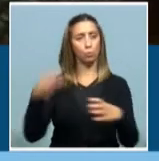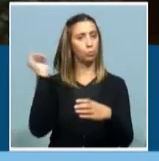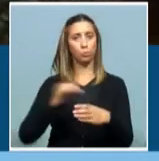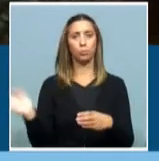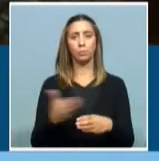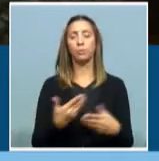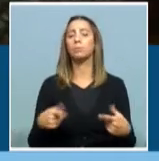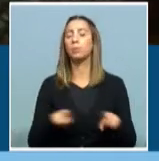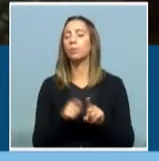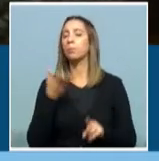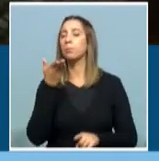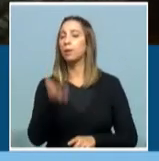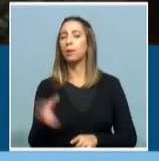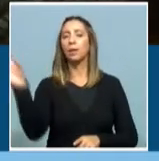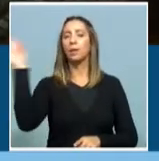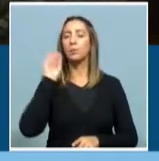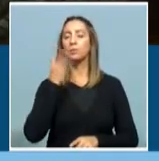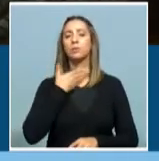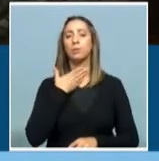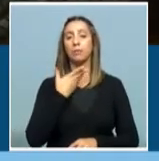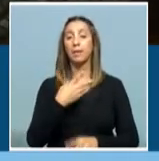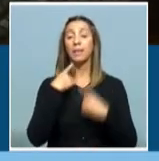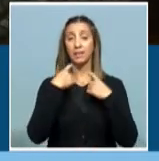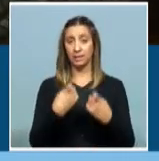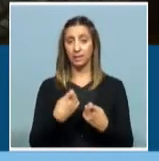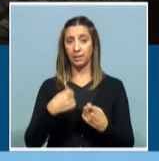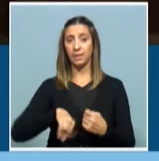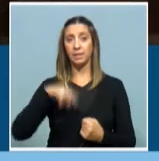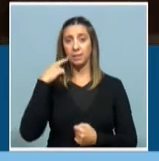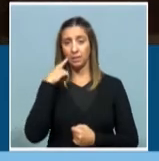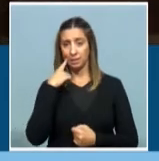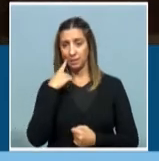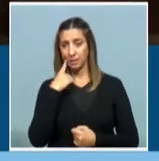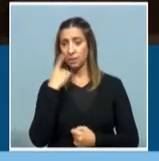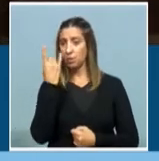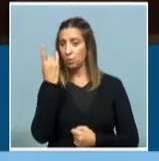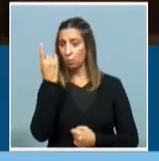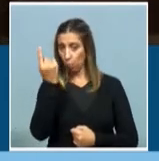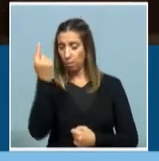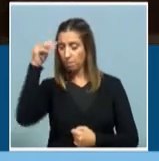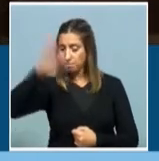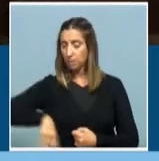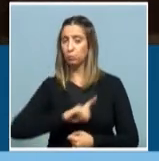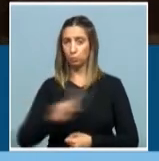juntos, al unísono, hicimos escuchar nuestras voces al grito de ni una menos.